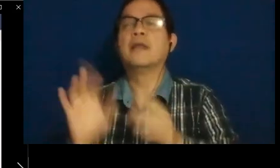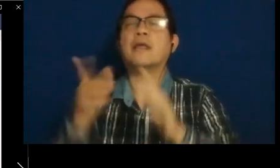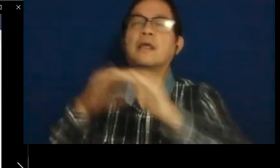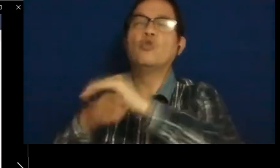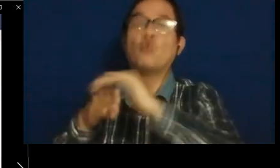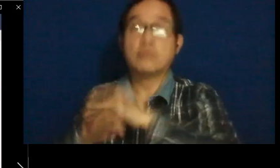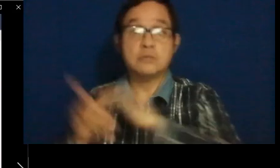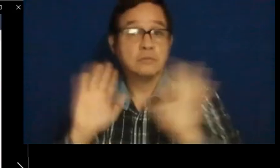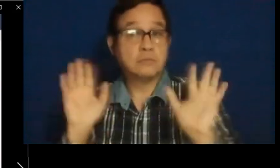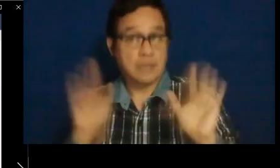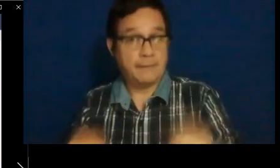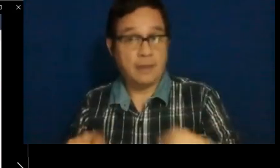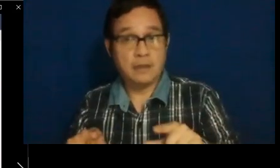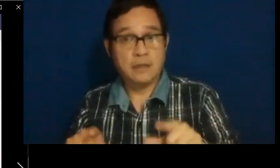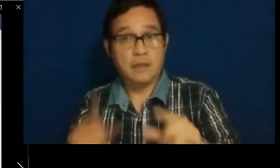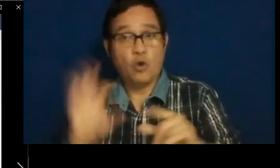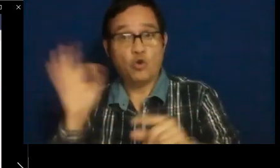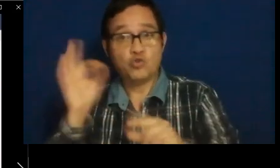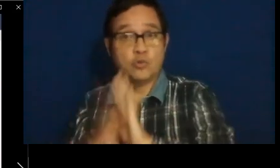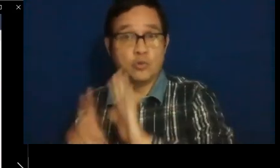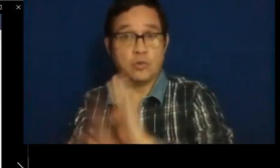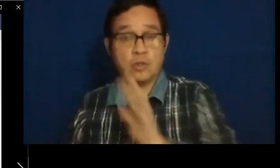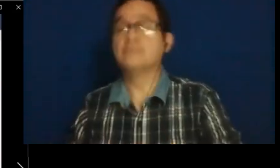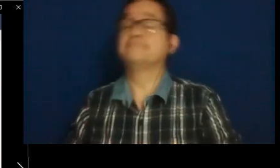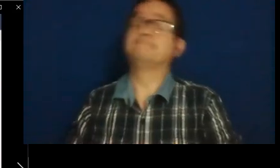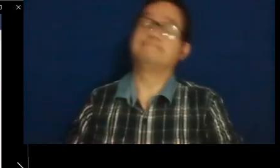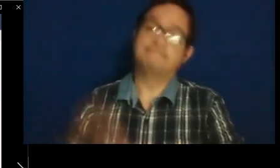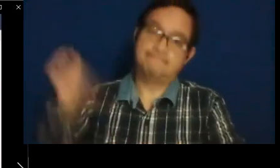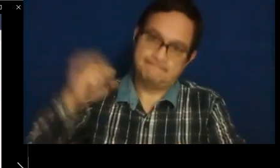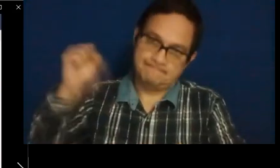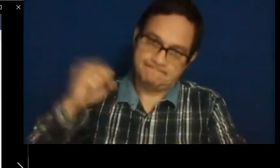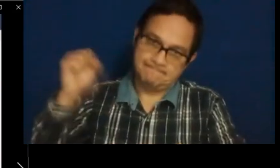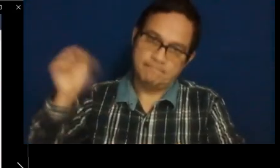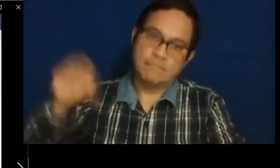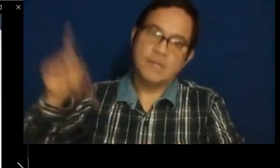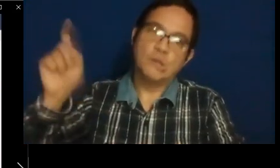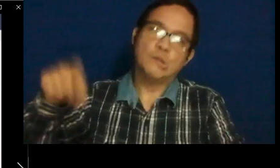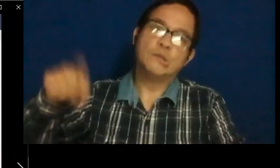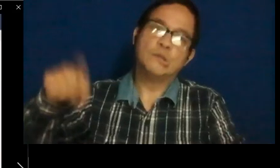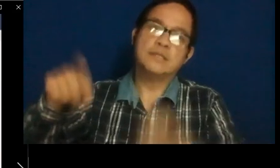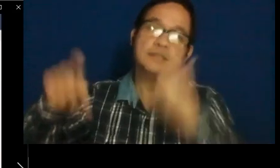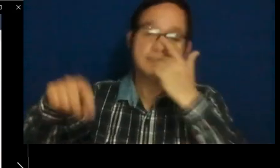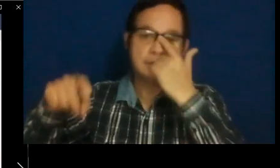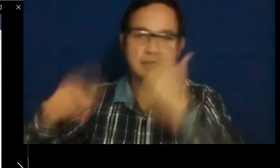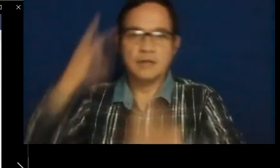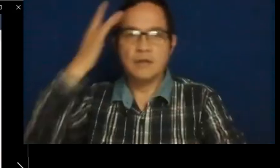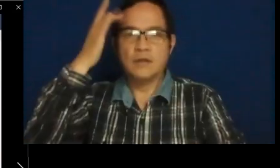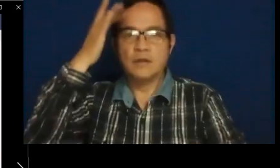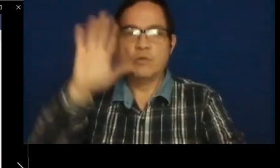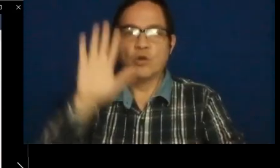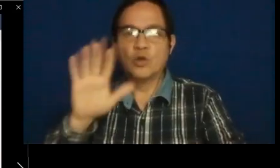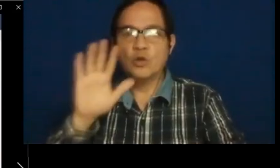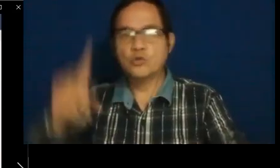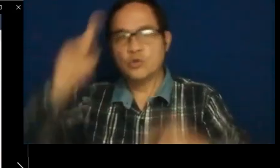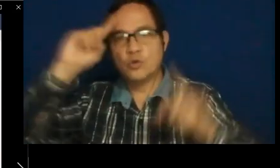vemos acá? ¿O Sí, tenemos que ir diligenciándolo? sí, sí, sí es necesario hacerlo porque digamos que en ese resumen